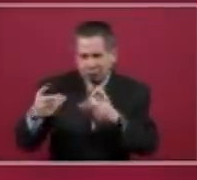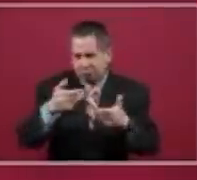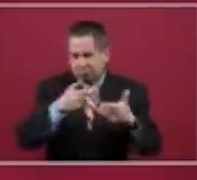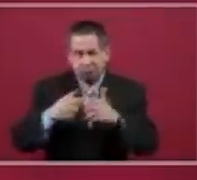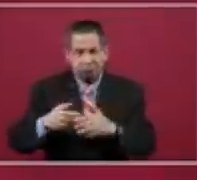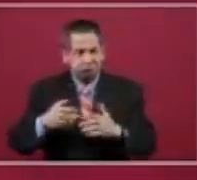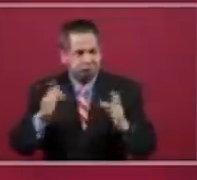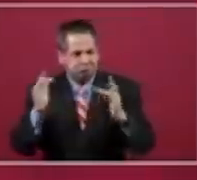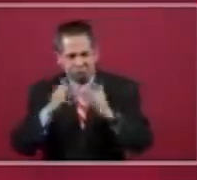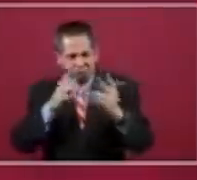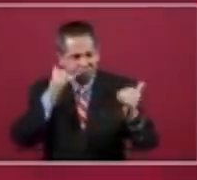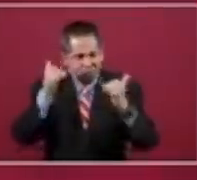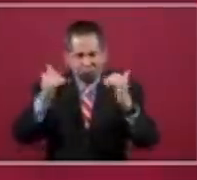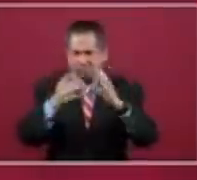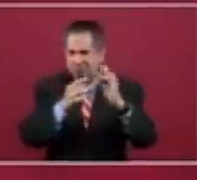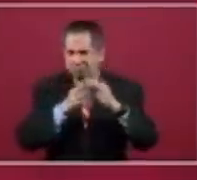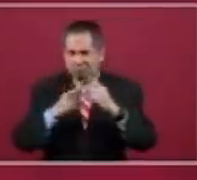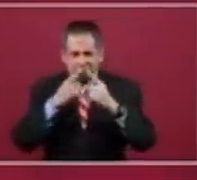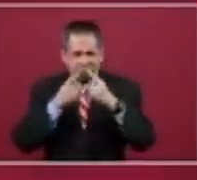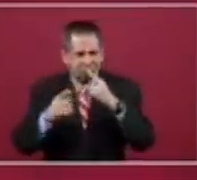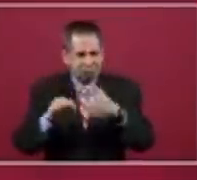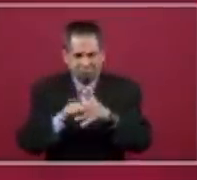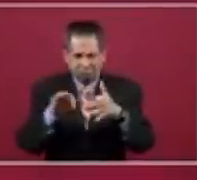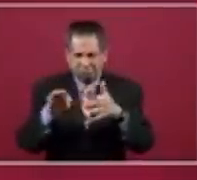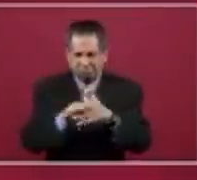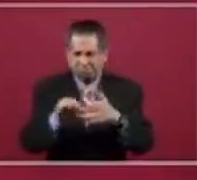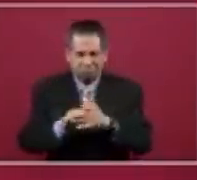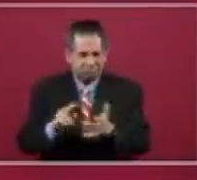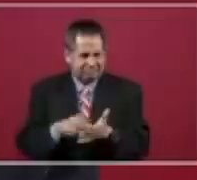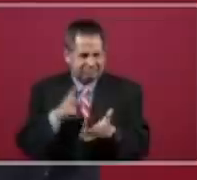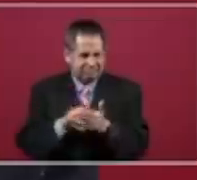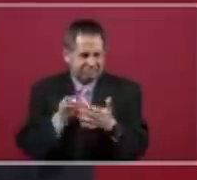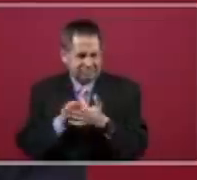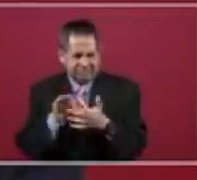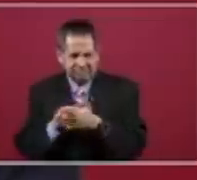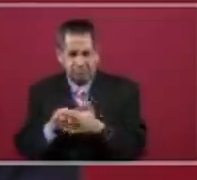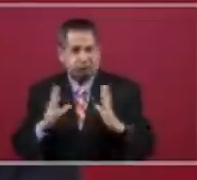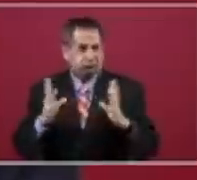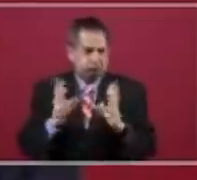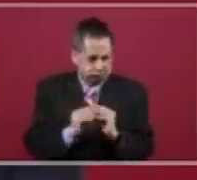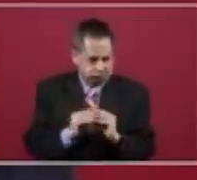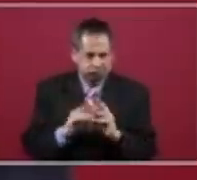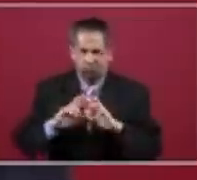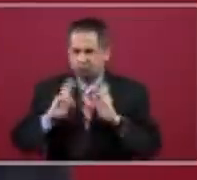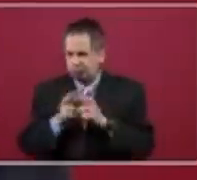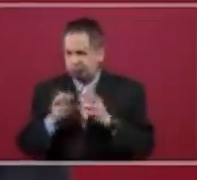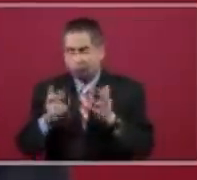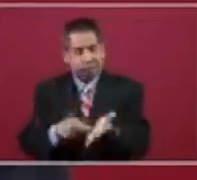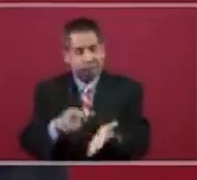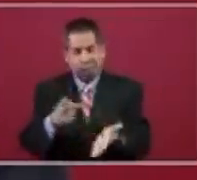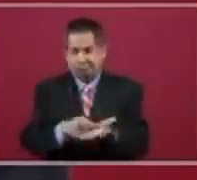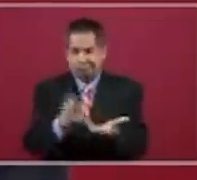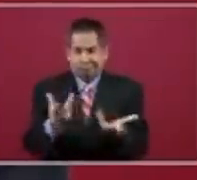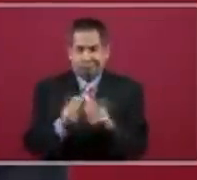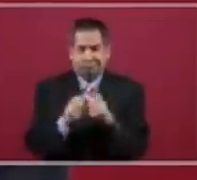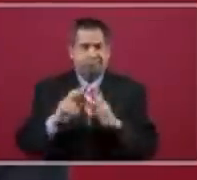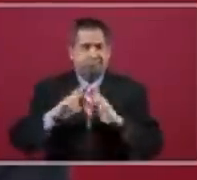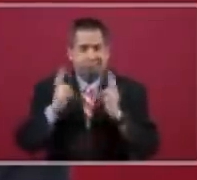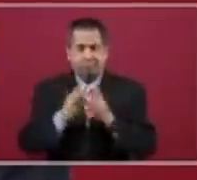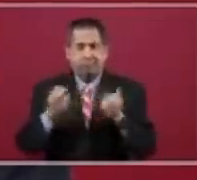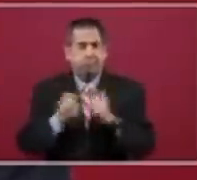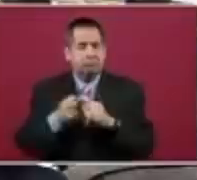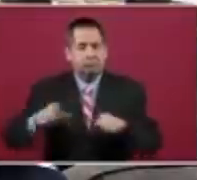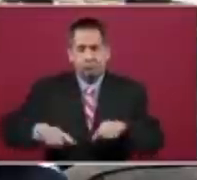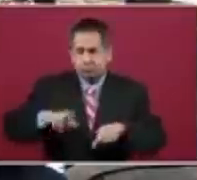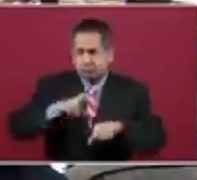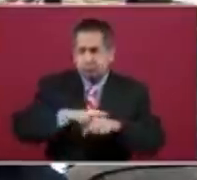hablaban a cada instante, se reunieron muchas veces con